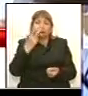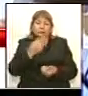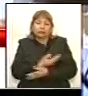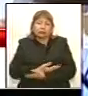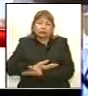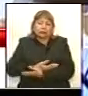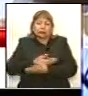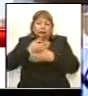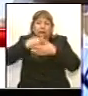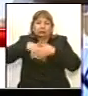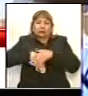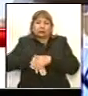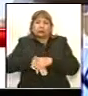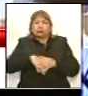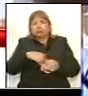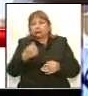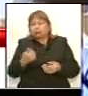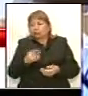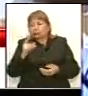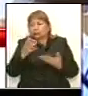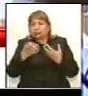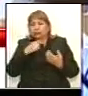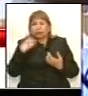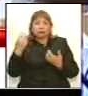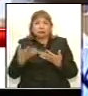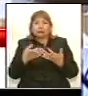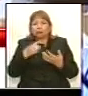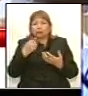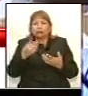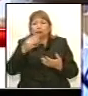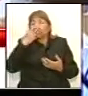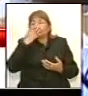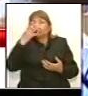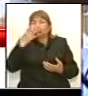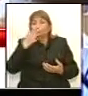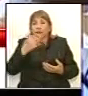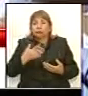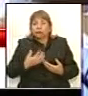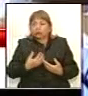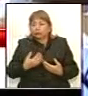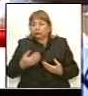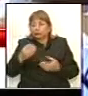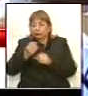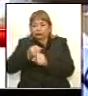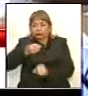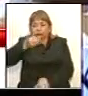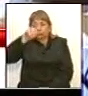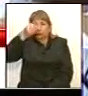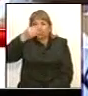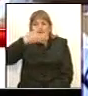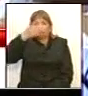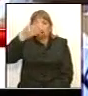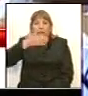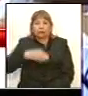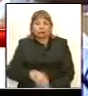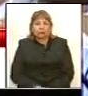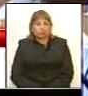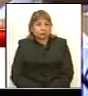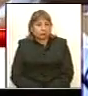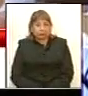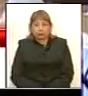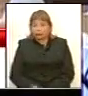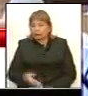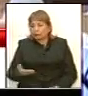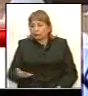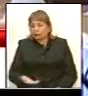que se le ha muerto, y otro pasajero y dice, no quiero morir, no quiero morir, y le daban suero y le mandaban aire por un tubo. Porque no estaba el señor, ¿cómo